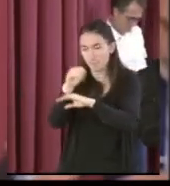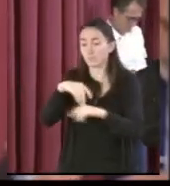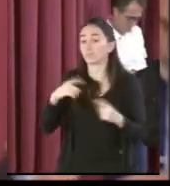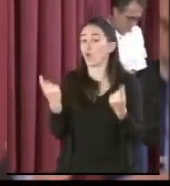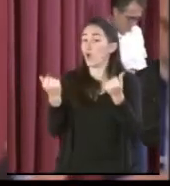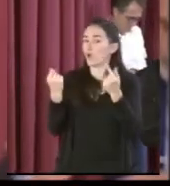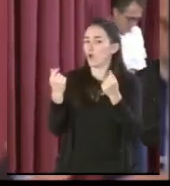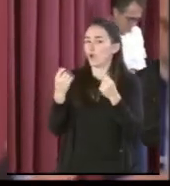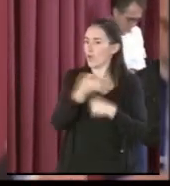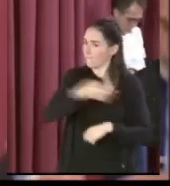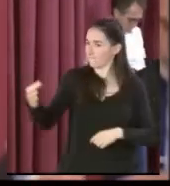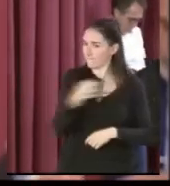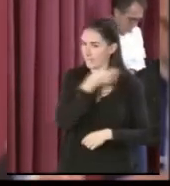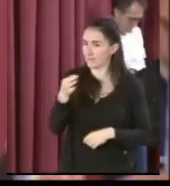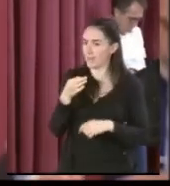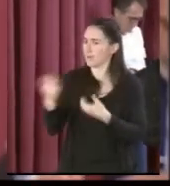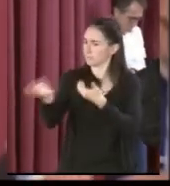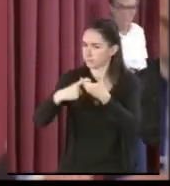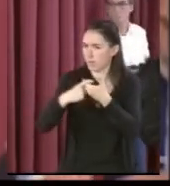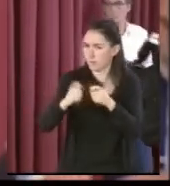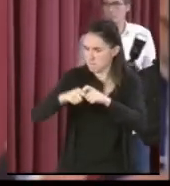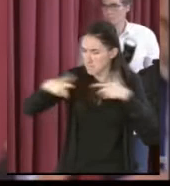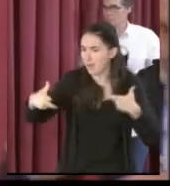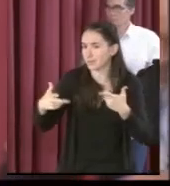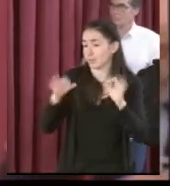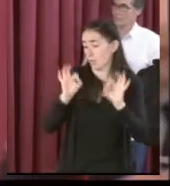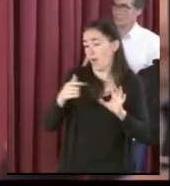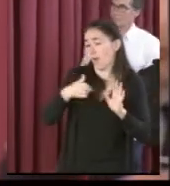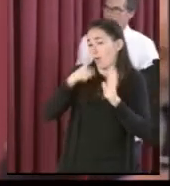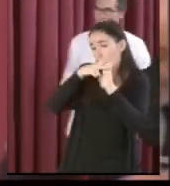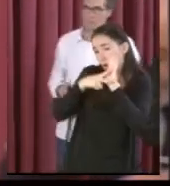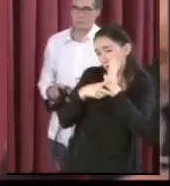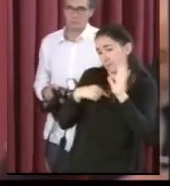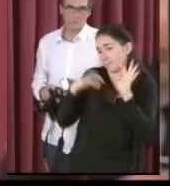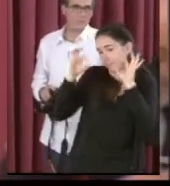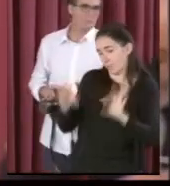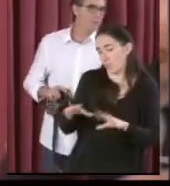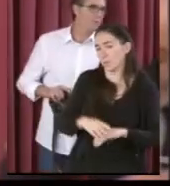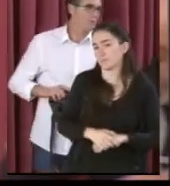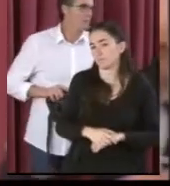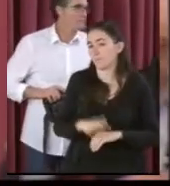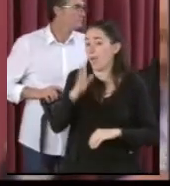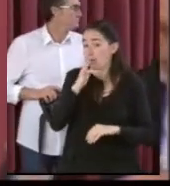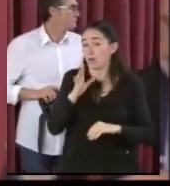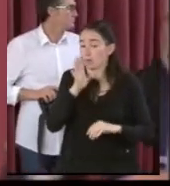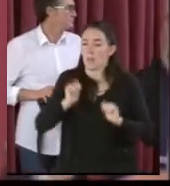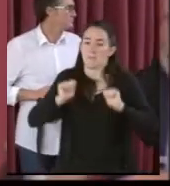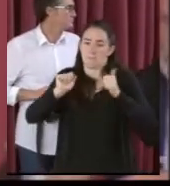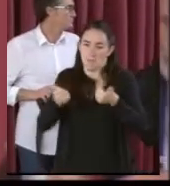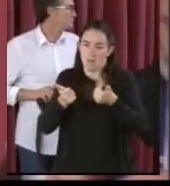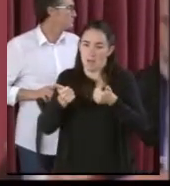abierto y participativo, que aborda el modelo de gobernanza que estamos llevando a cabo. Así que vayamos por